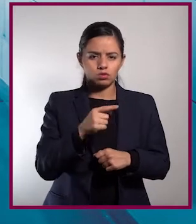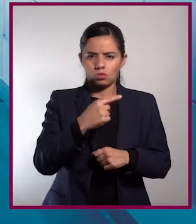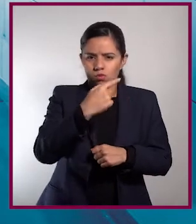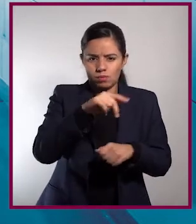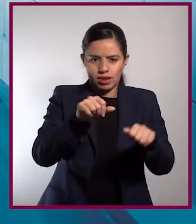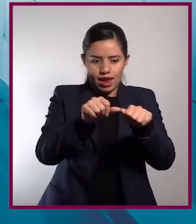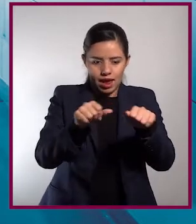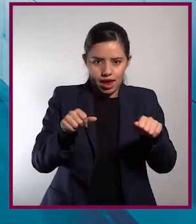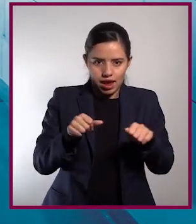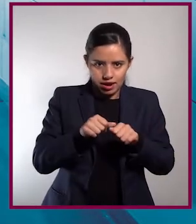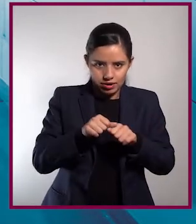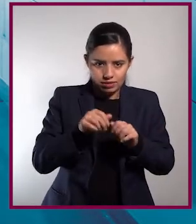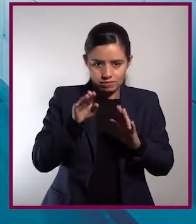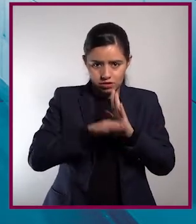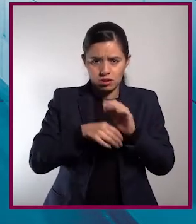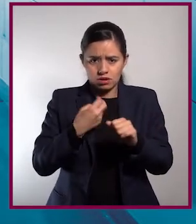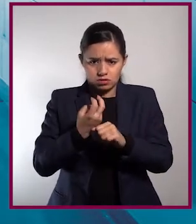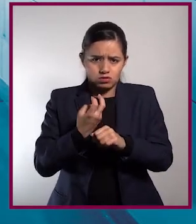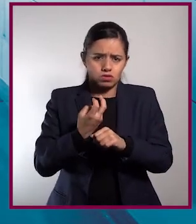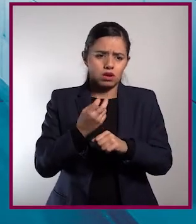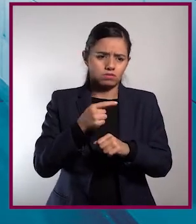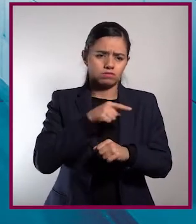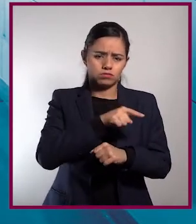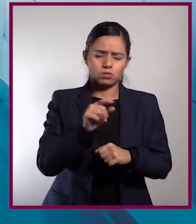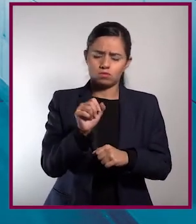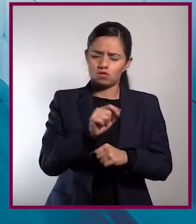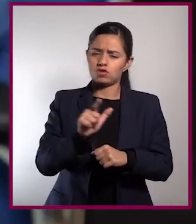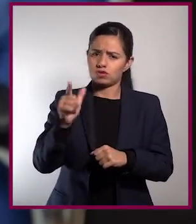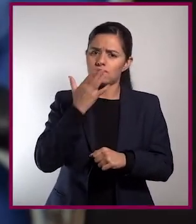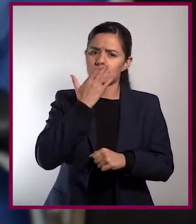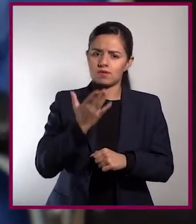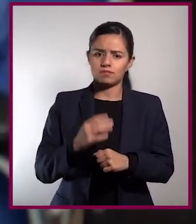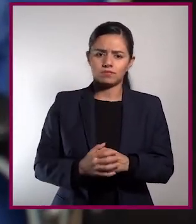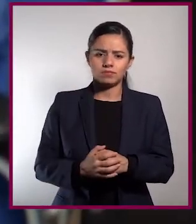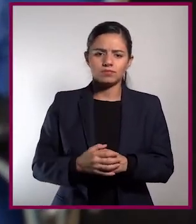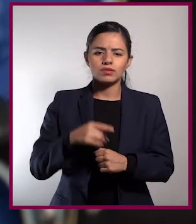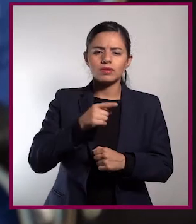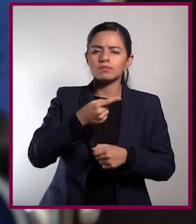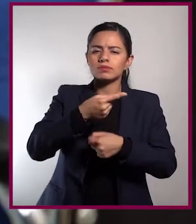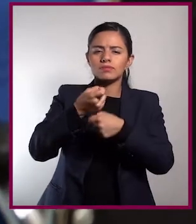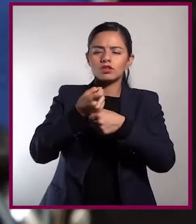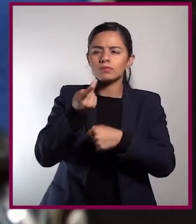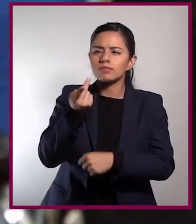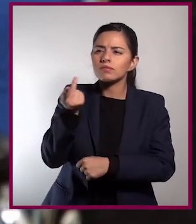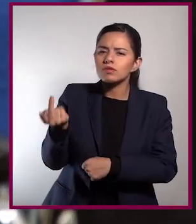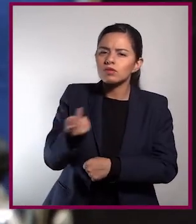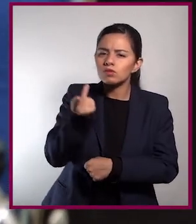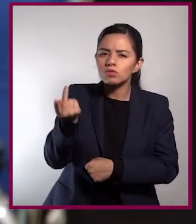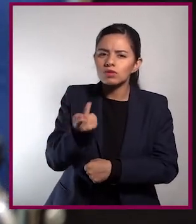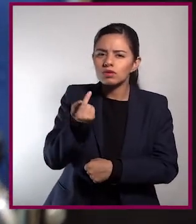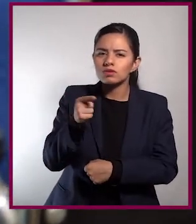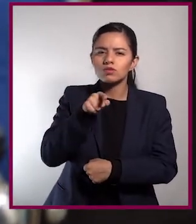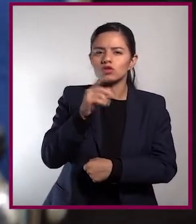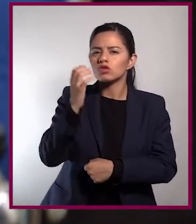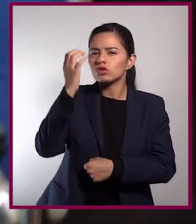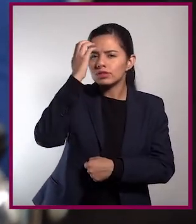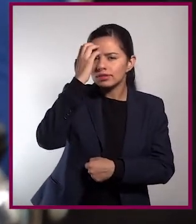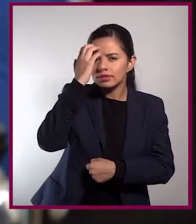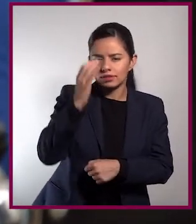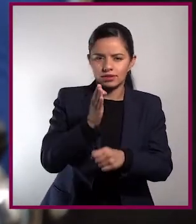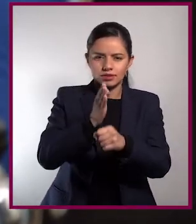especialistas preparados en su campo y actúan bajo una ética profesional. El doctor hace primero un interrogatorio para conocer